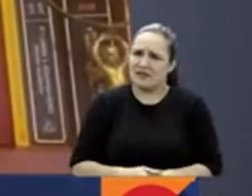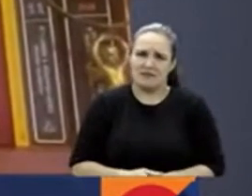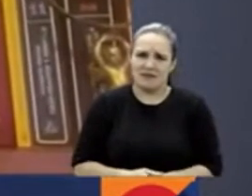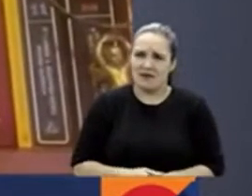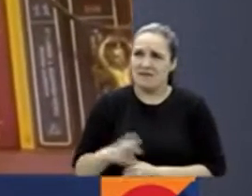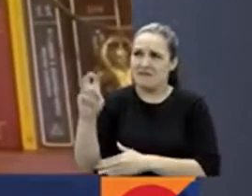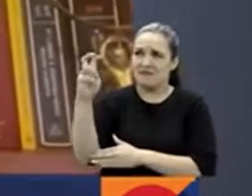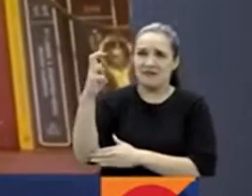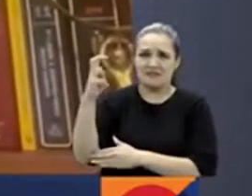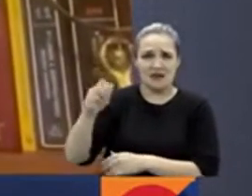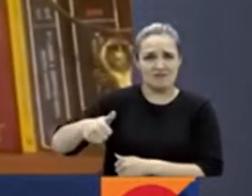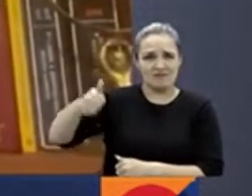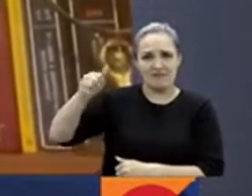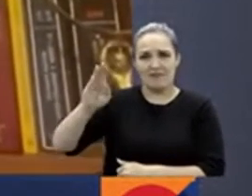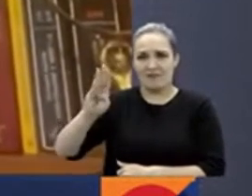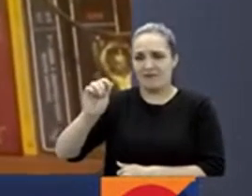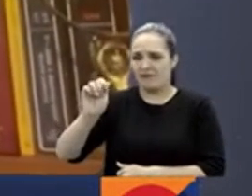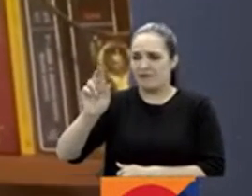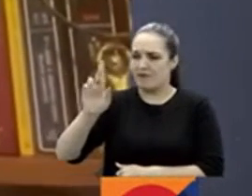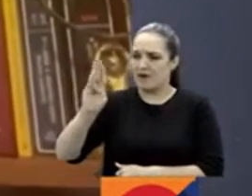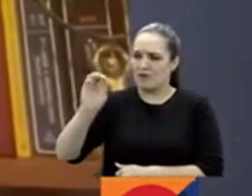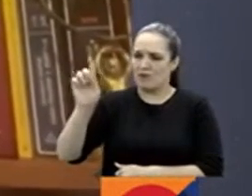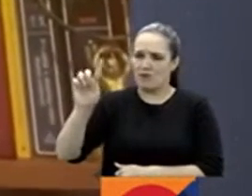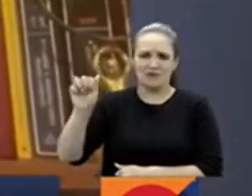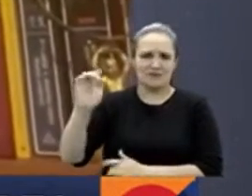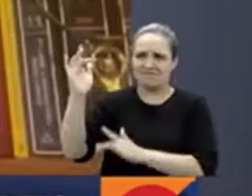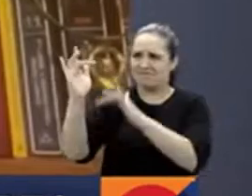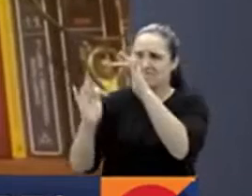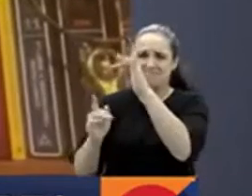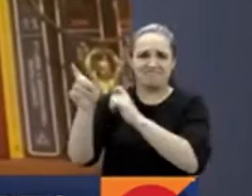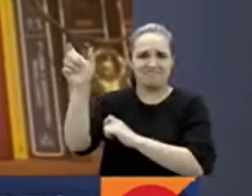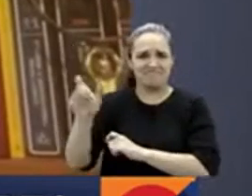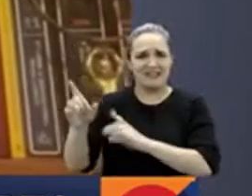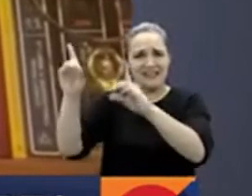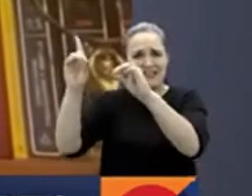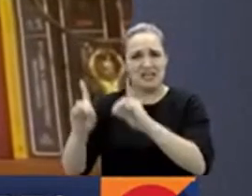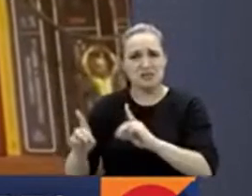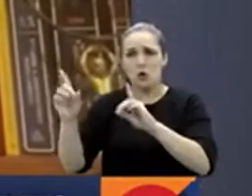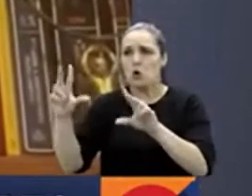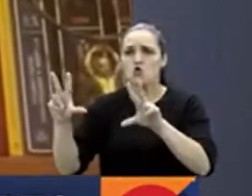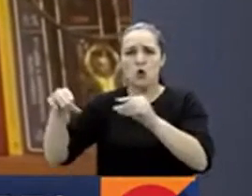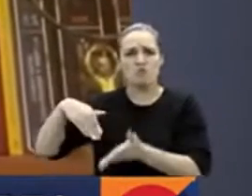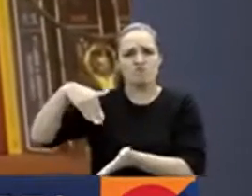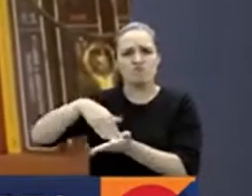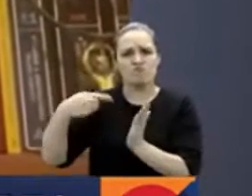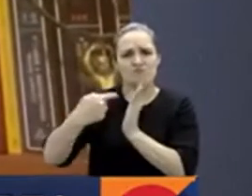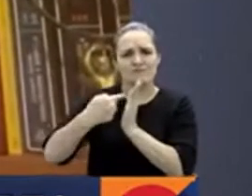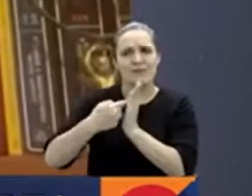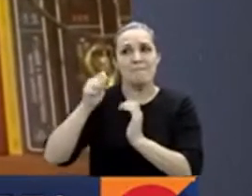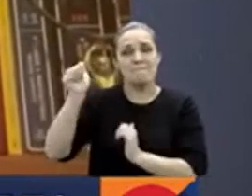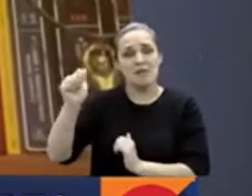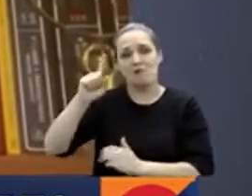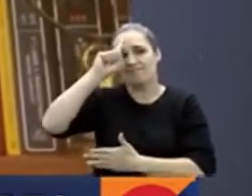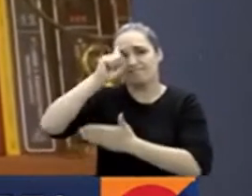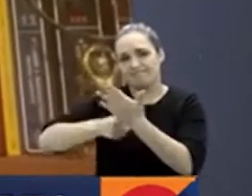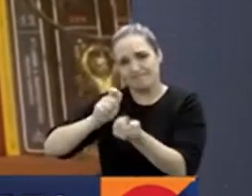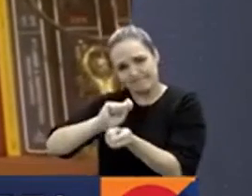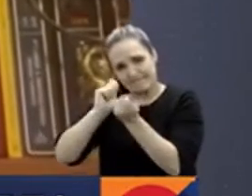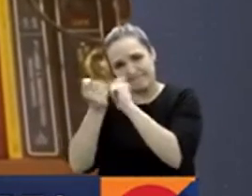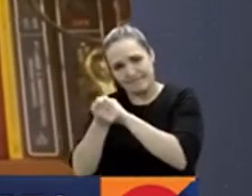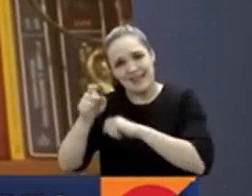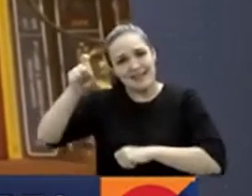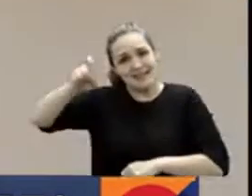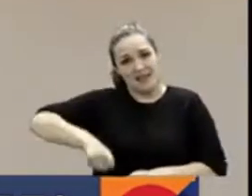el fiscal Barbosa y creo que lo que procede es que él la corrija y proceda como se